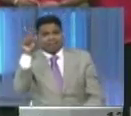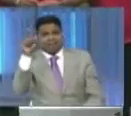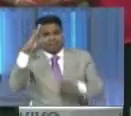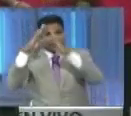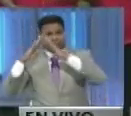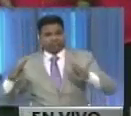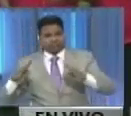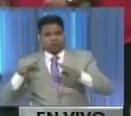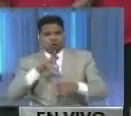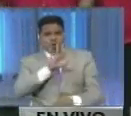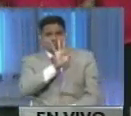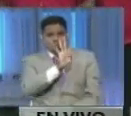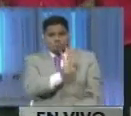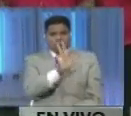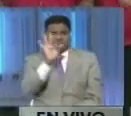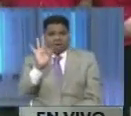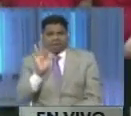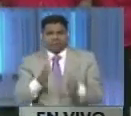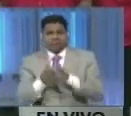Chávez.